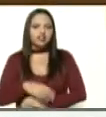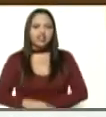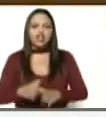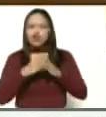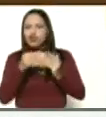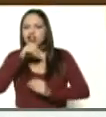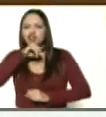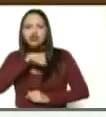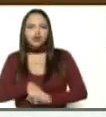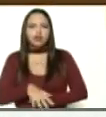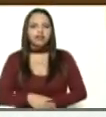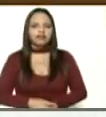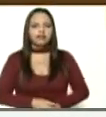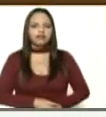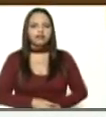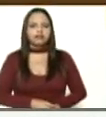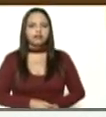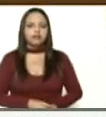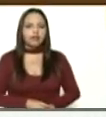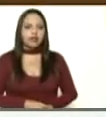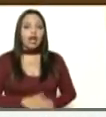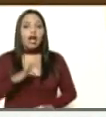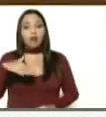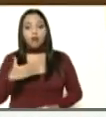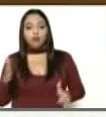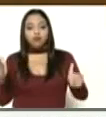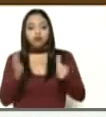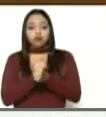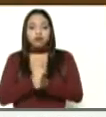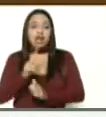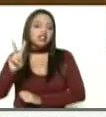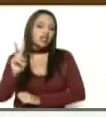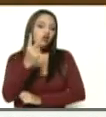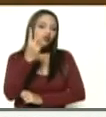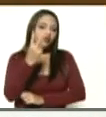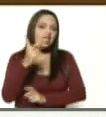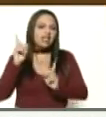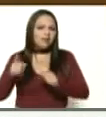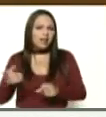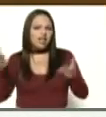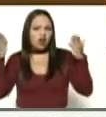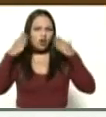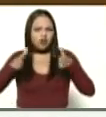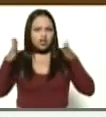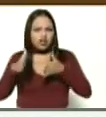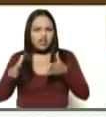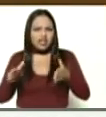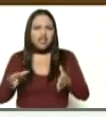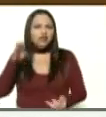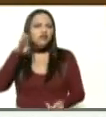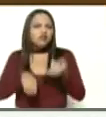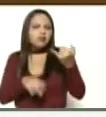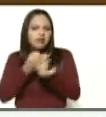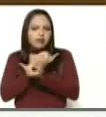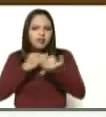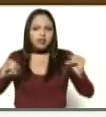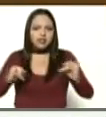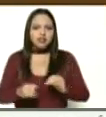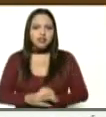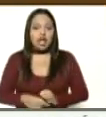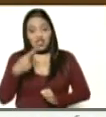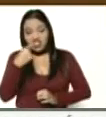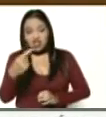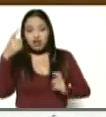esa historia para lograr una segunda y, como él nos orientó a hacer, y definitiva independencia, lo dijo